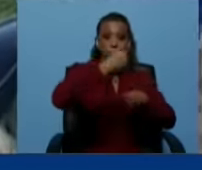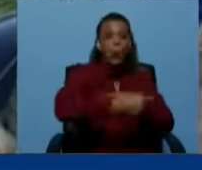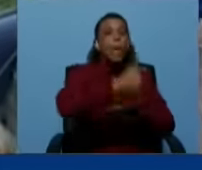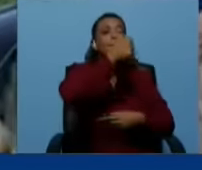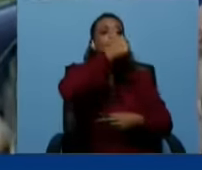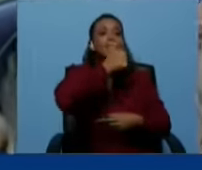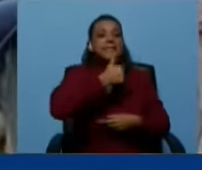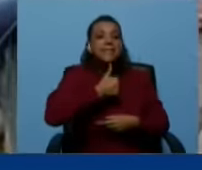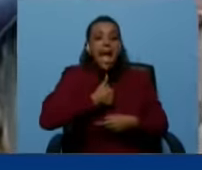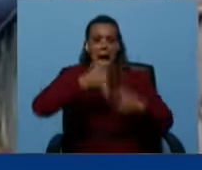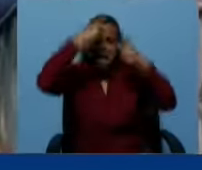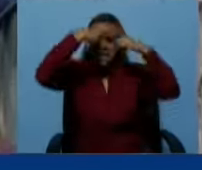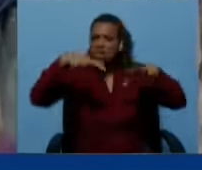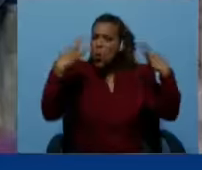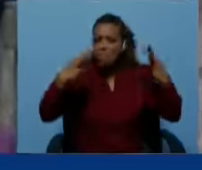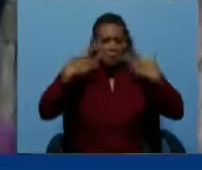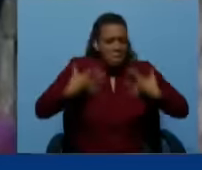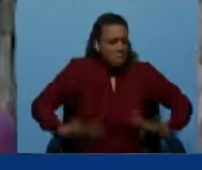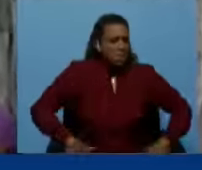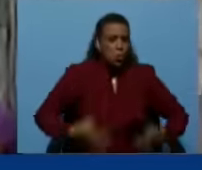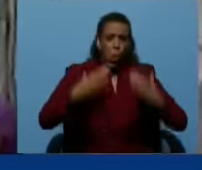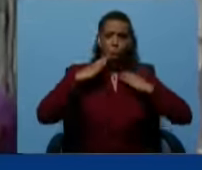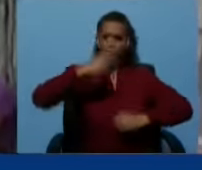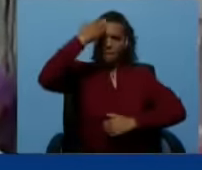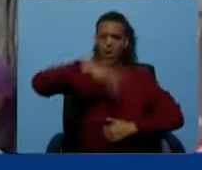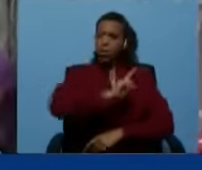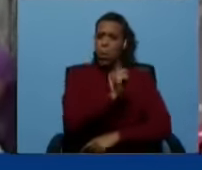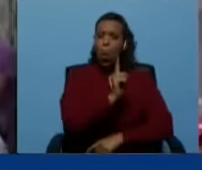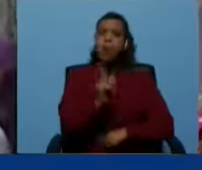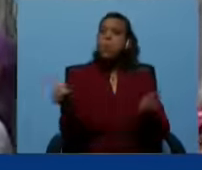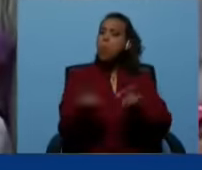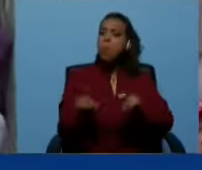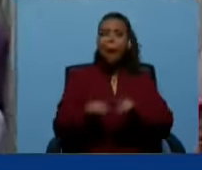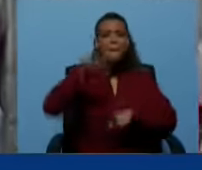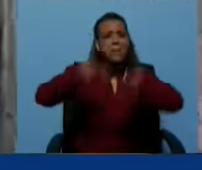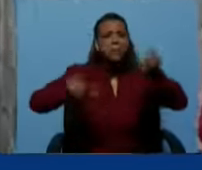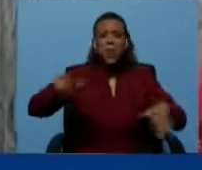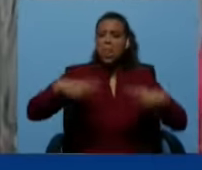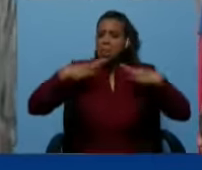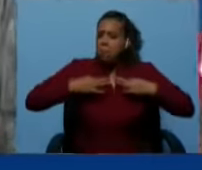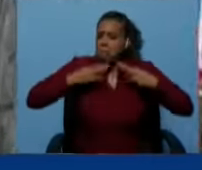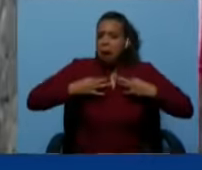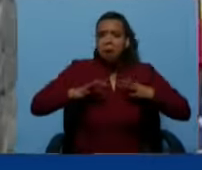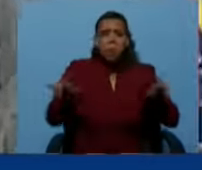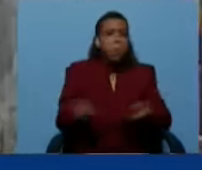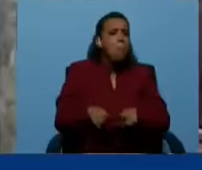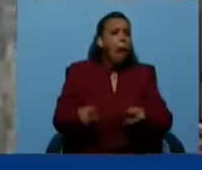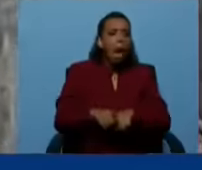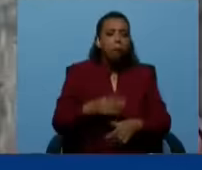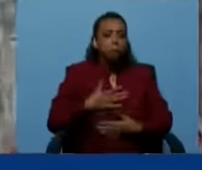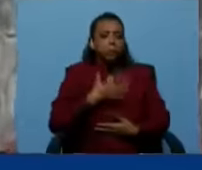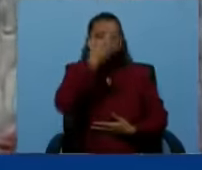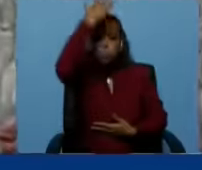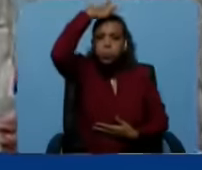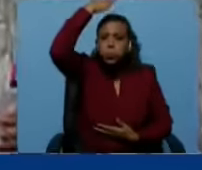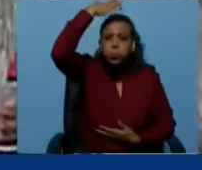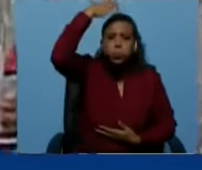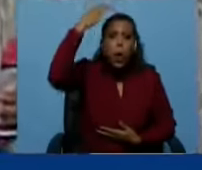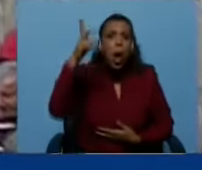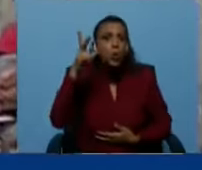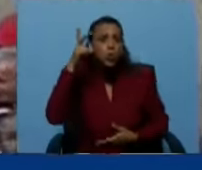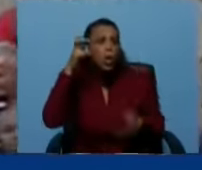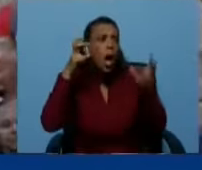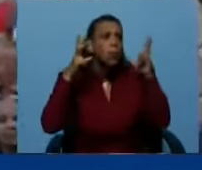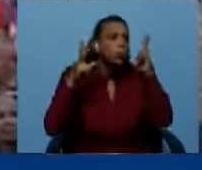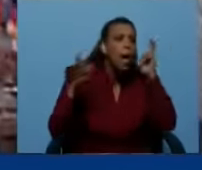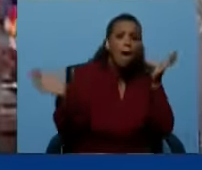pacientemente vestido de paisano, pueblo en pueblo, pueblo en pueblo, a escuchar a los pueblos,